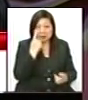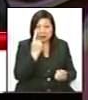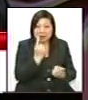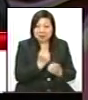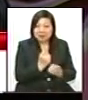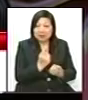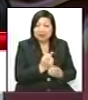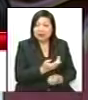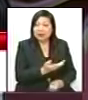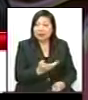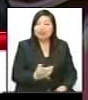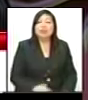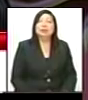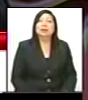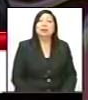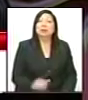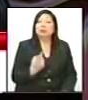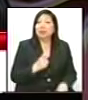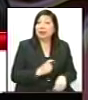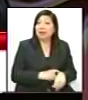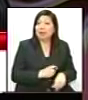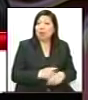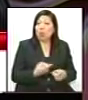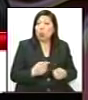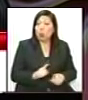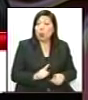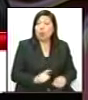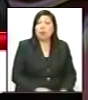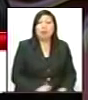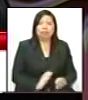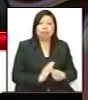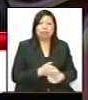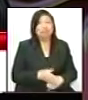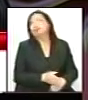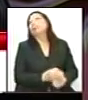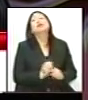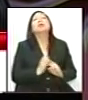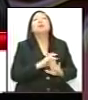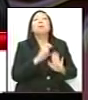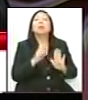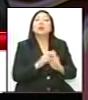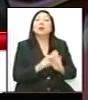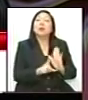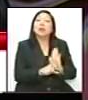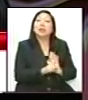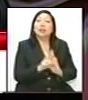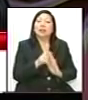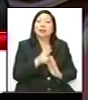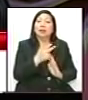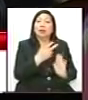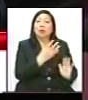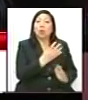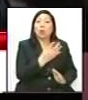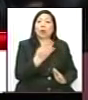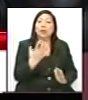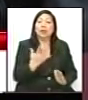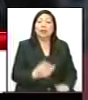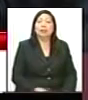conocimiento, desde el primer momento que ingresó el día el proyecto de ley